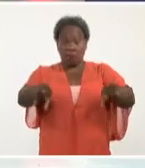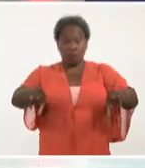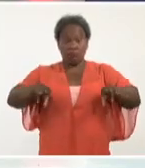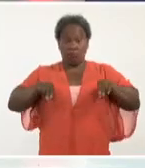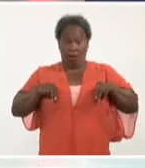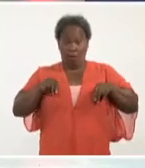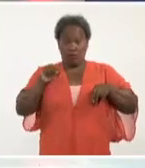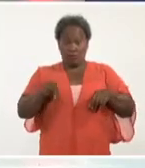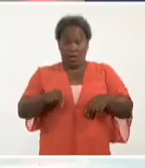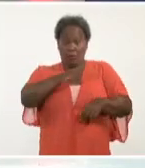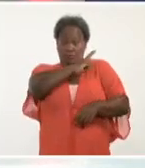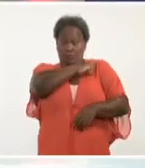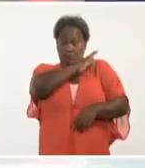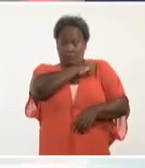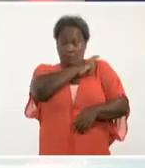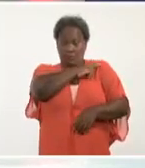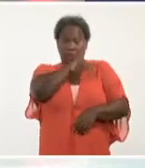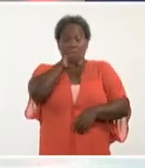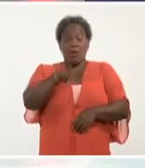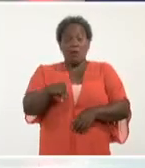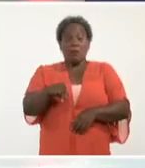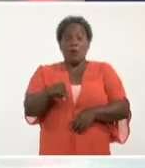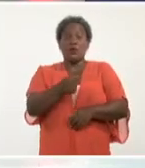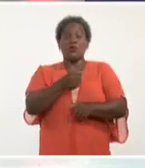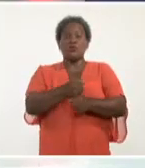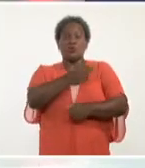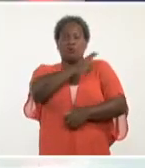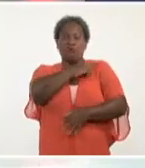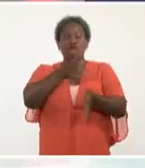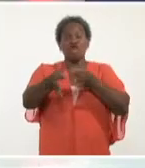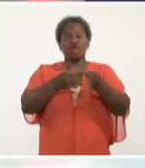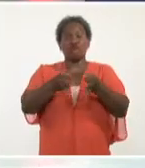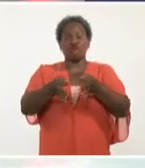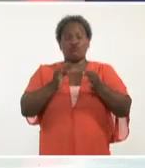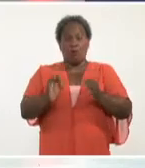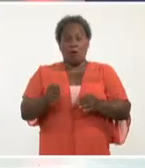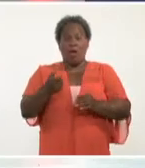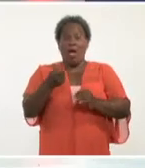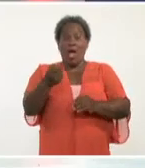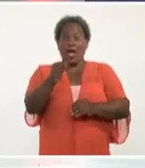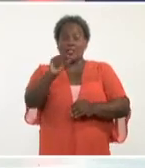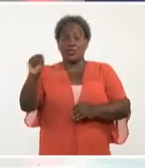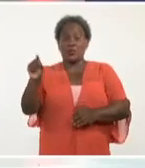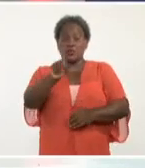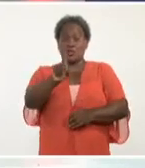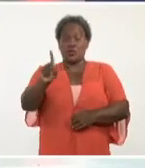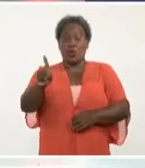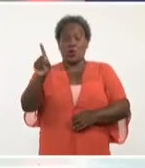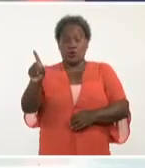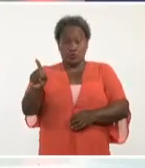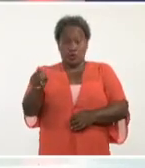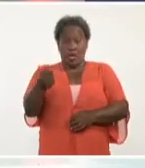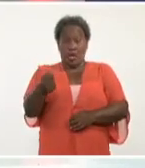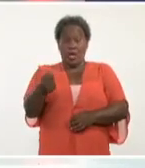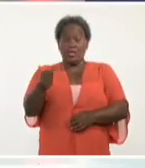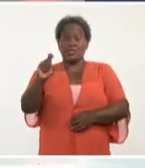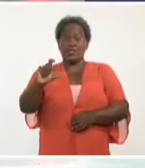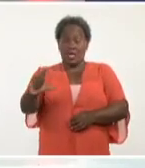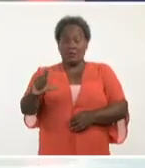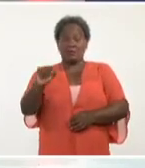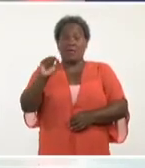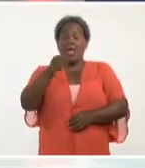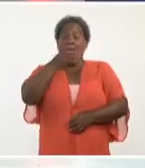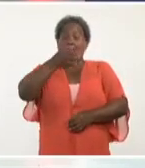del Legislativo en uso de las atribuciones que le están conferidas en el artículo 111, inciso C de la Constitución de la República,